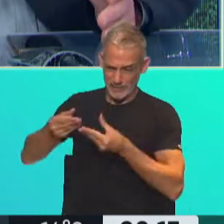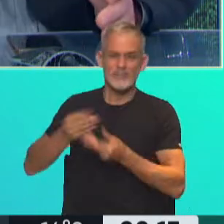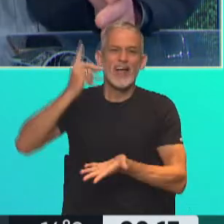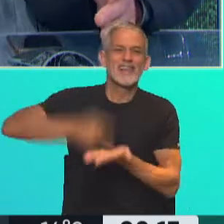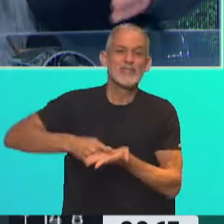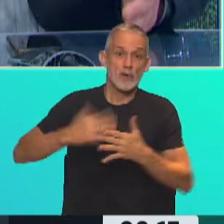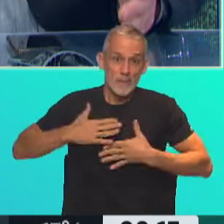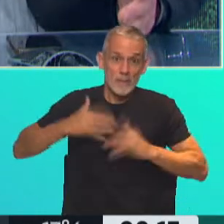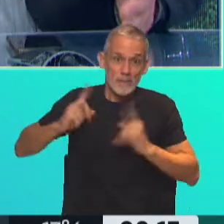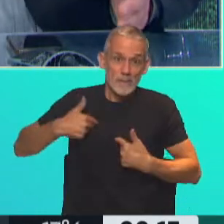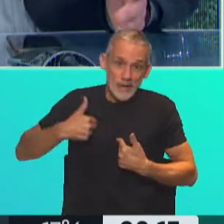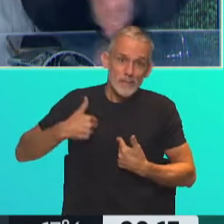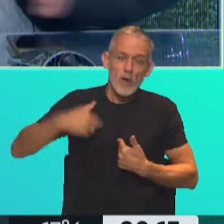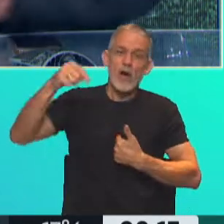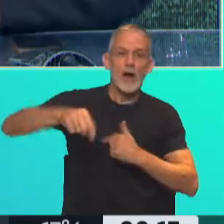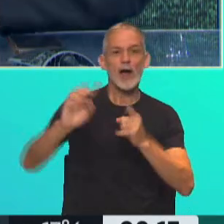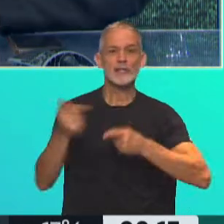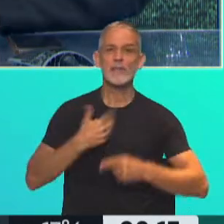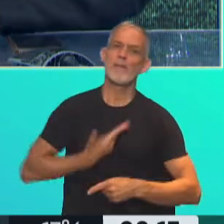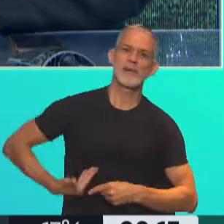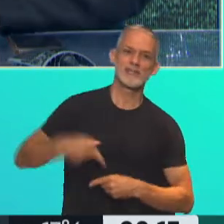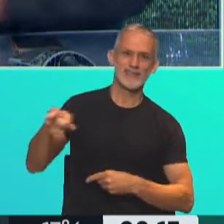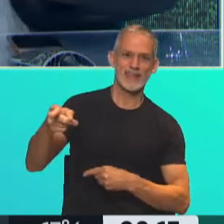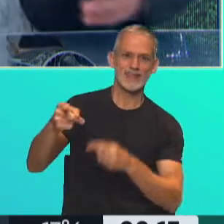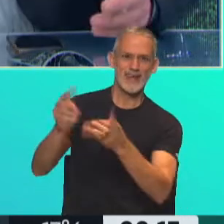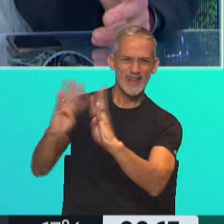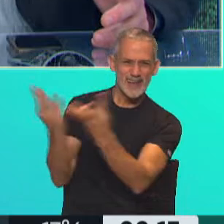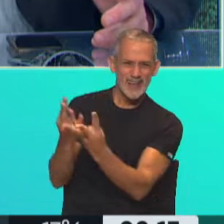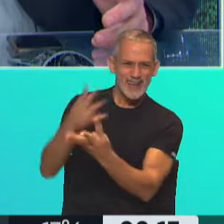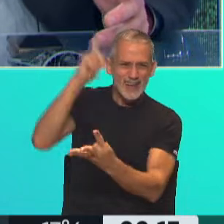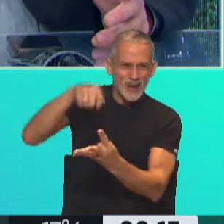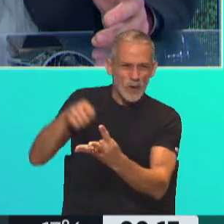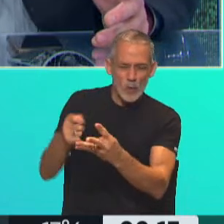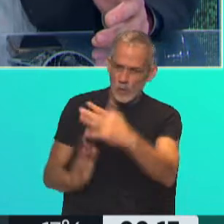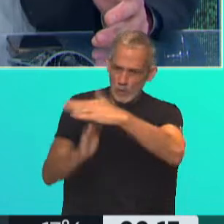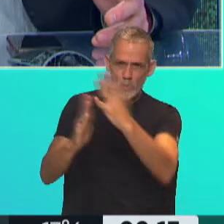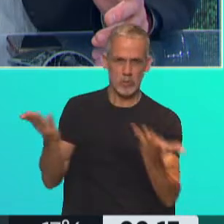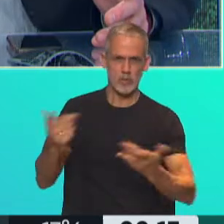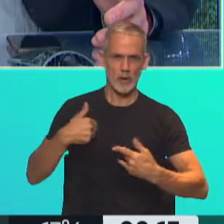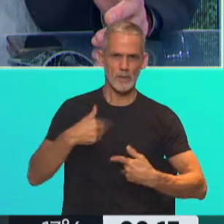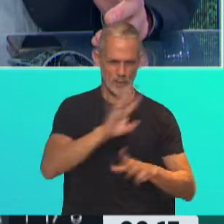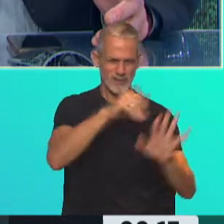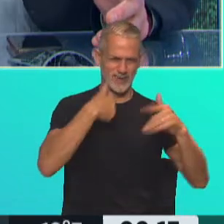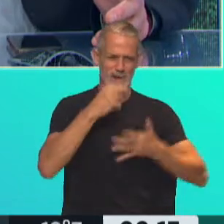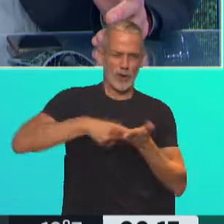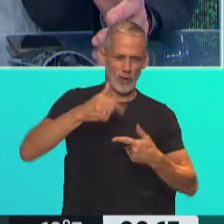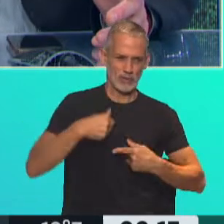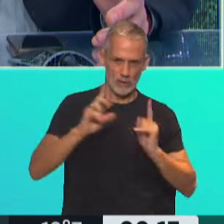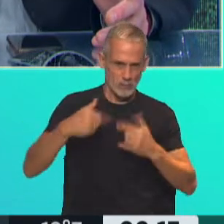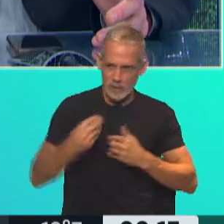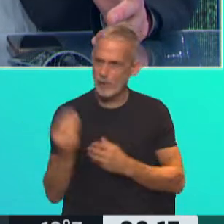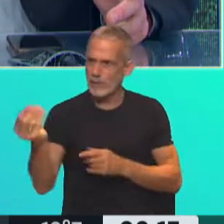fallo propio decidió que ahora también preside el Consejo de la Magistratura, es decir, es juez y parte de algo en lo que tiene